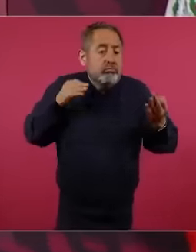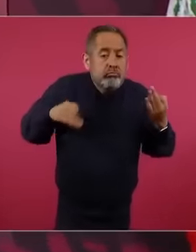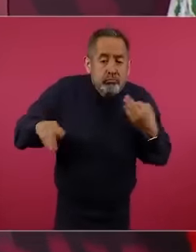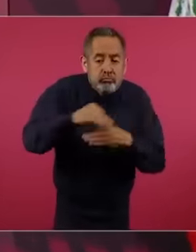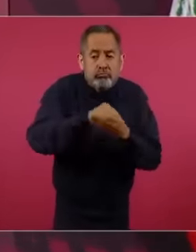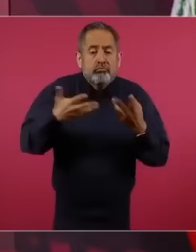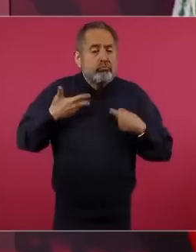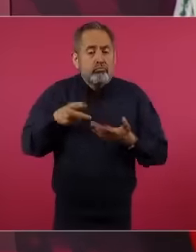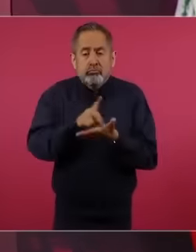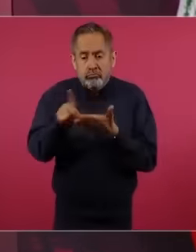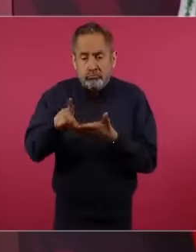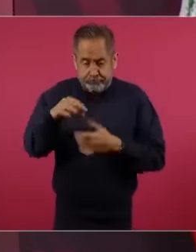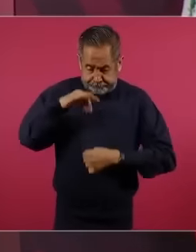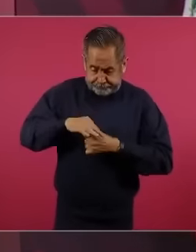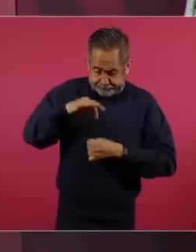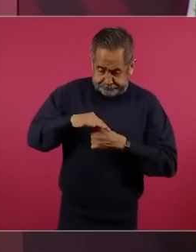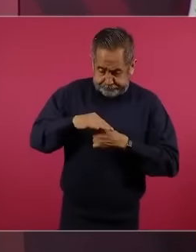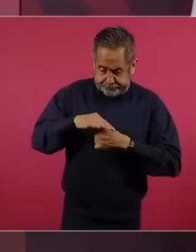Entonces,